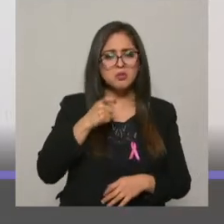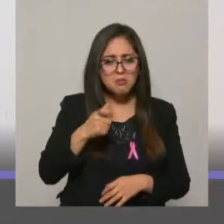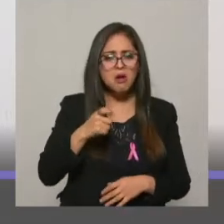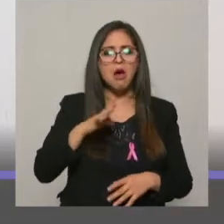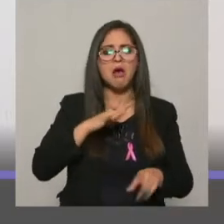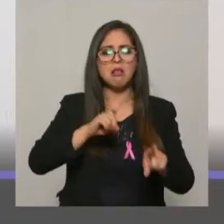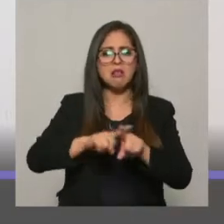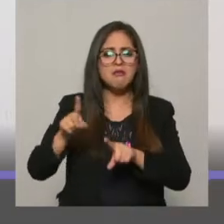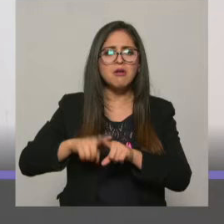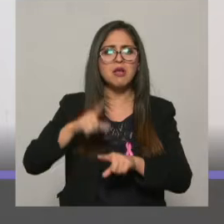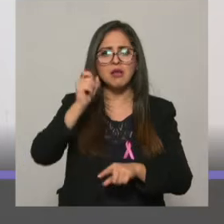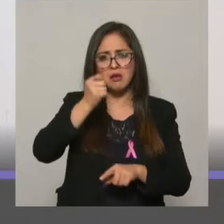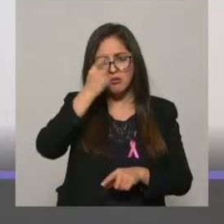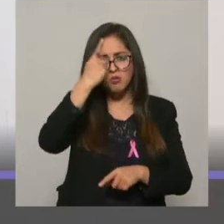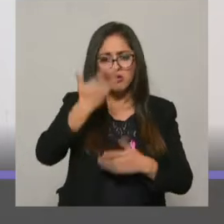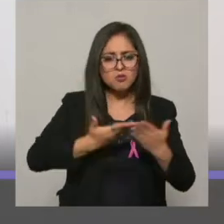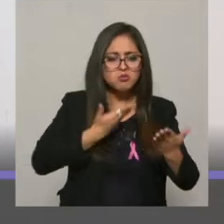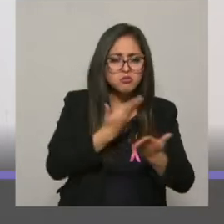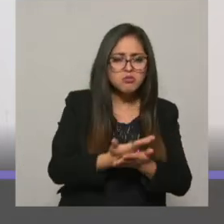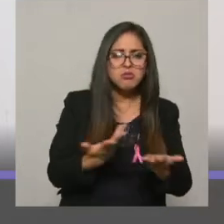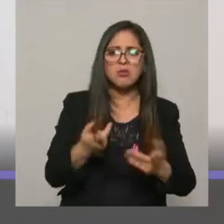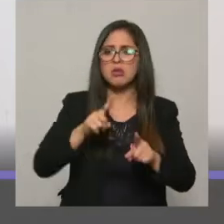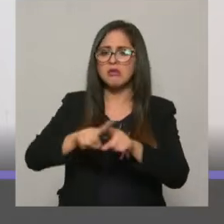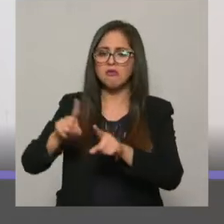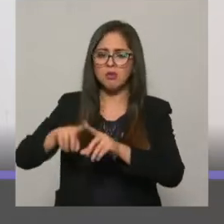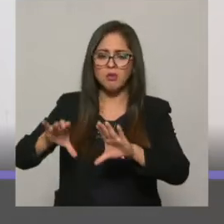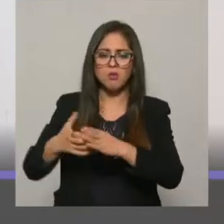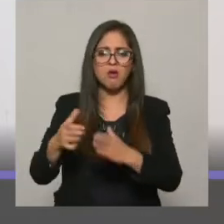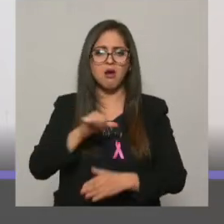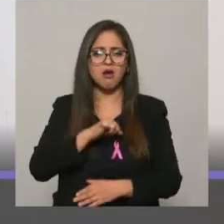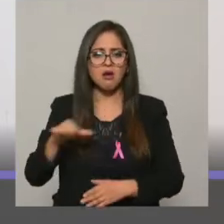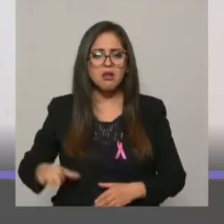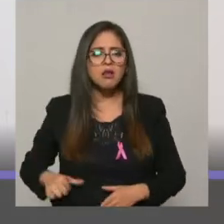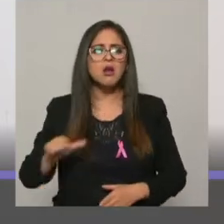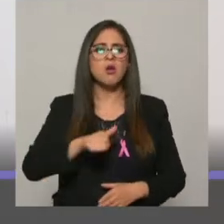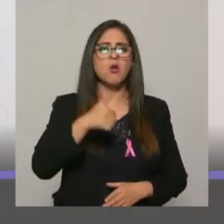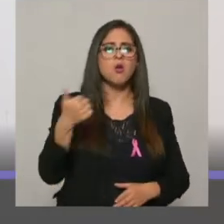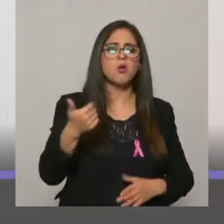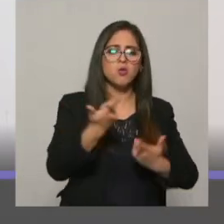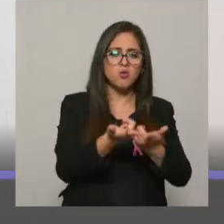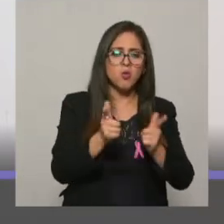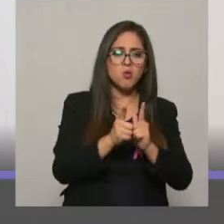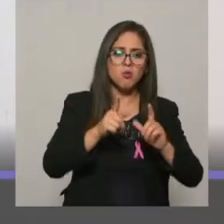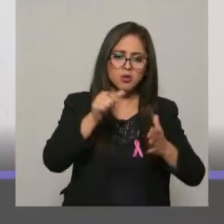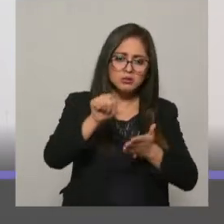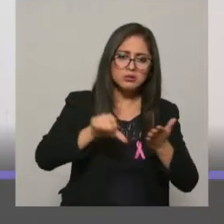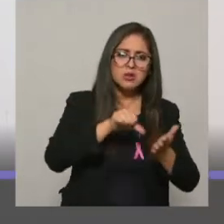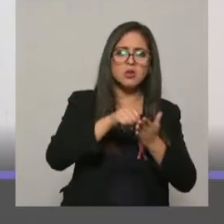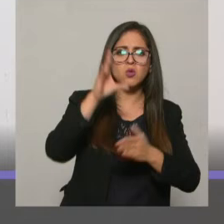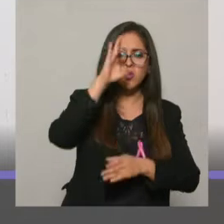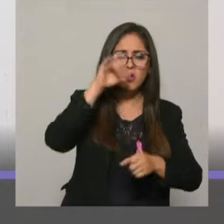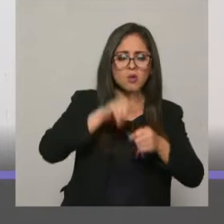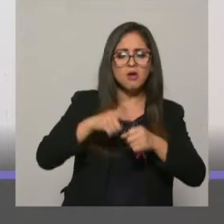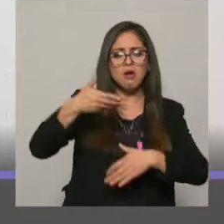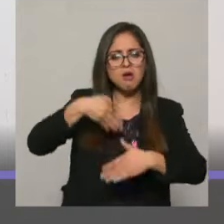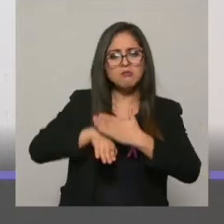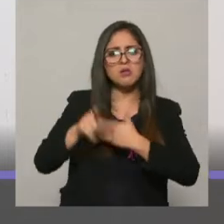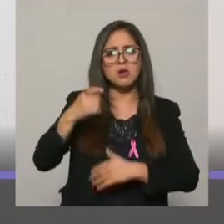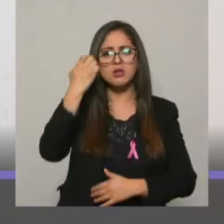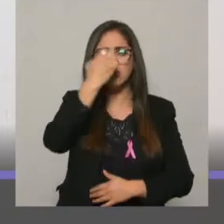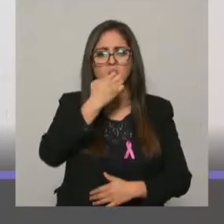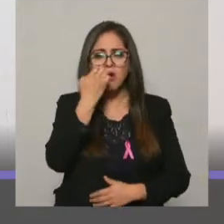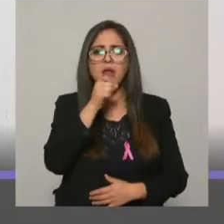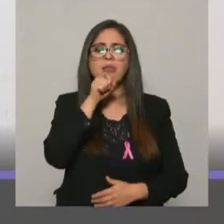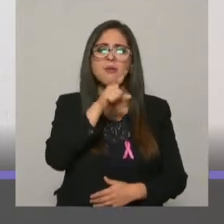Las alcaldías, grupos colectivos que están en centros culturales, en escuelas, las